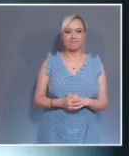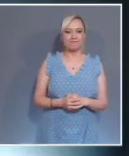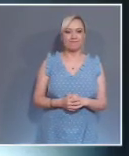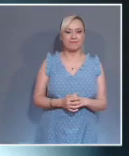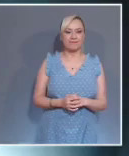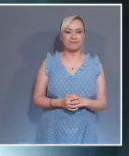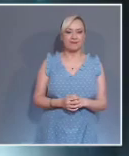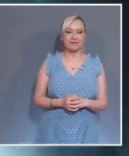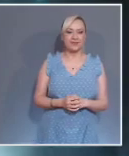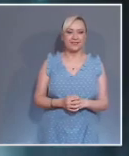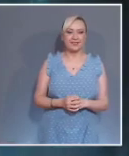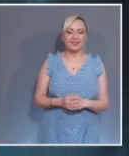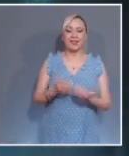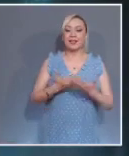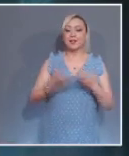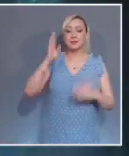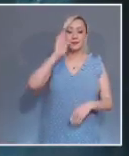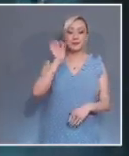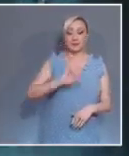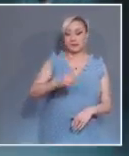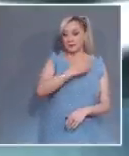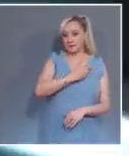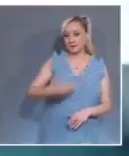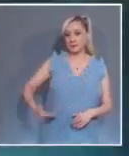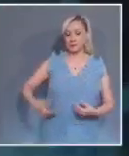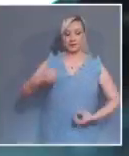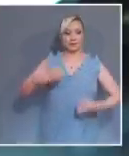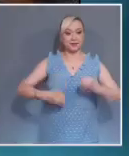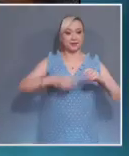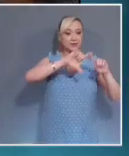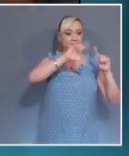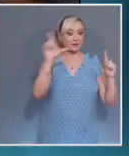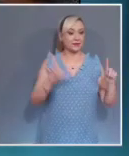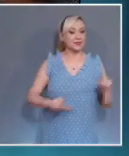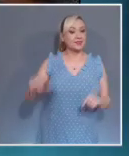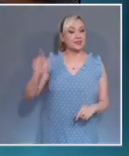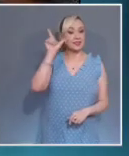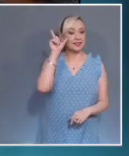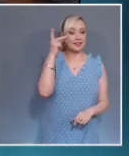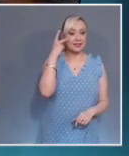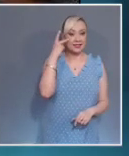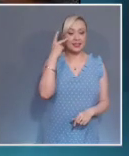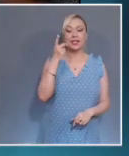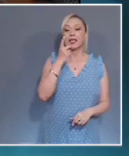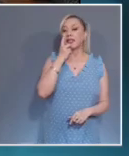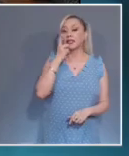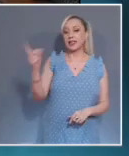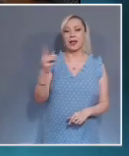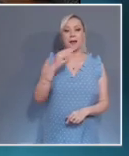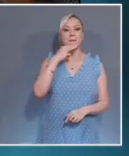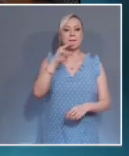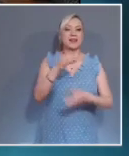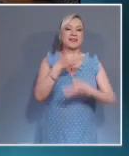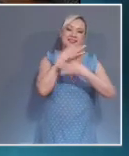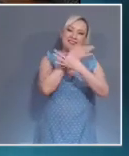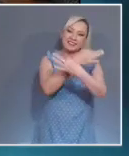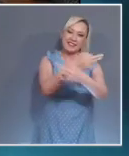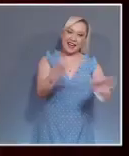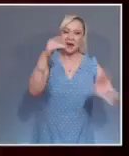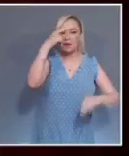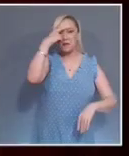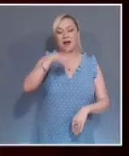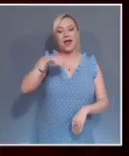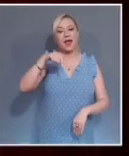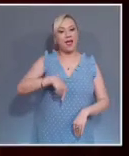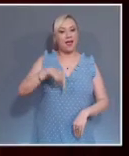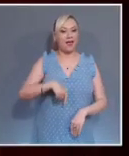La ministra presidenta del Poder Judicial de la Federación, Norma Lucía Piña Hernández, dedicó un mensaje a todas las madres que trabajan en el Poder